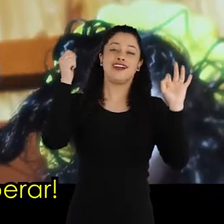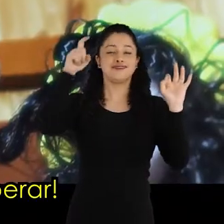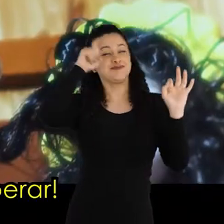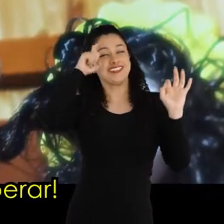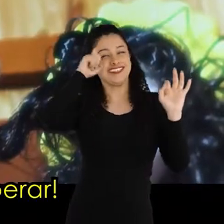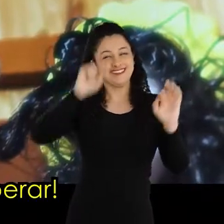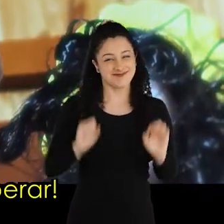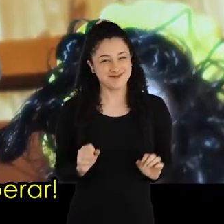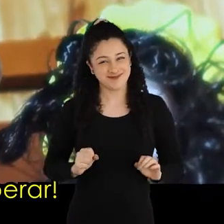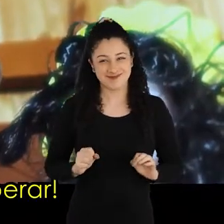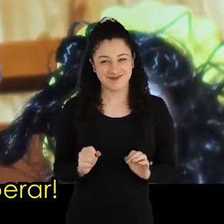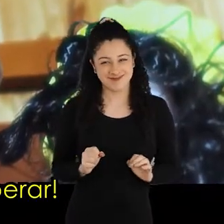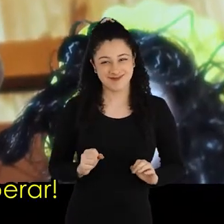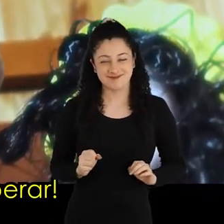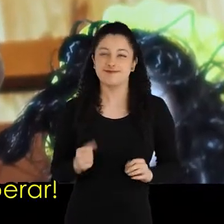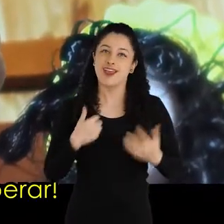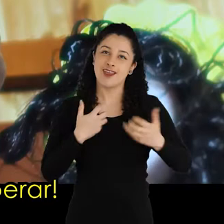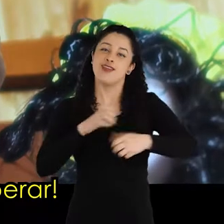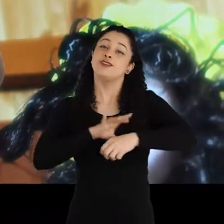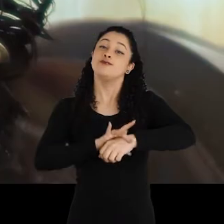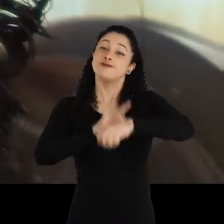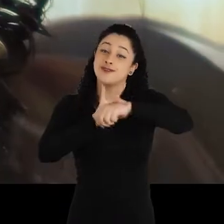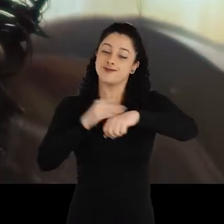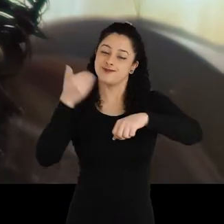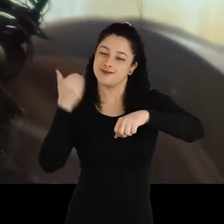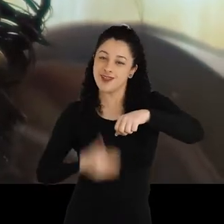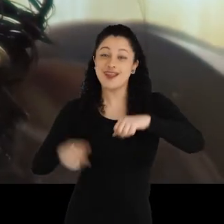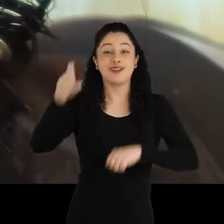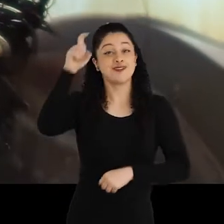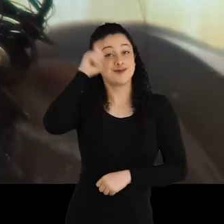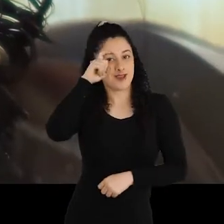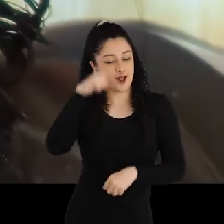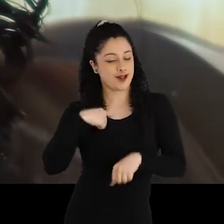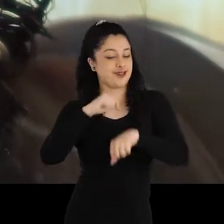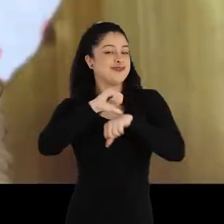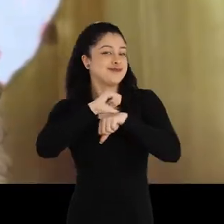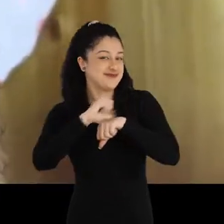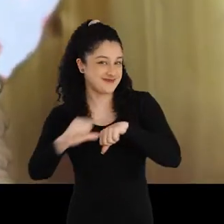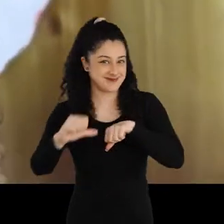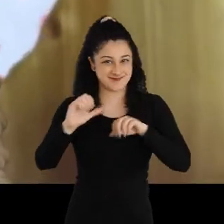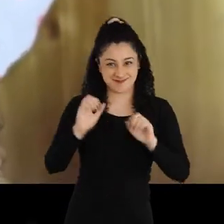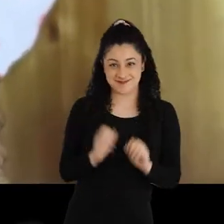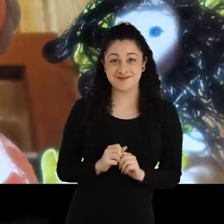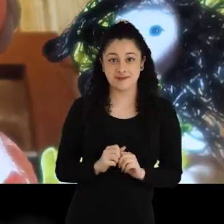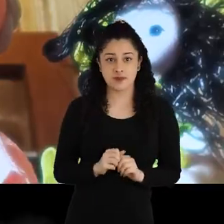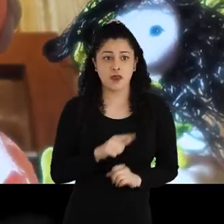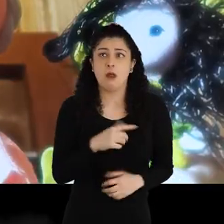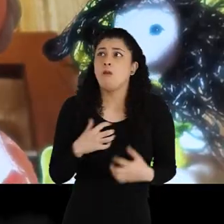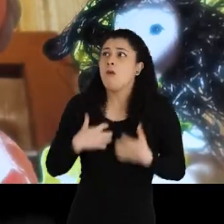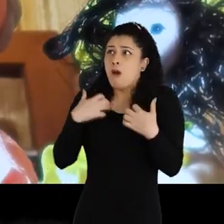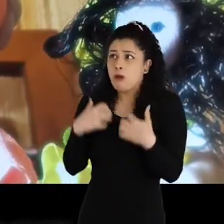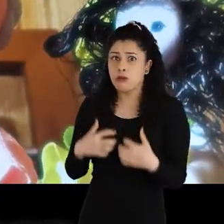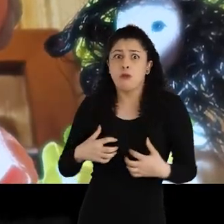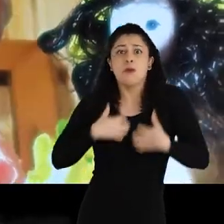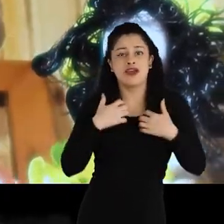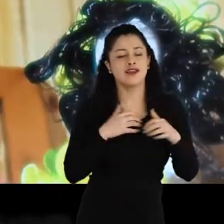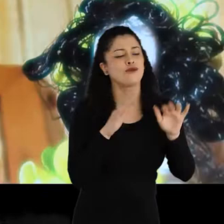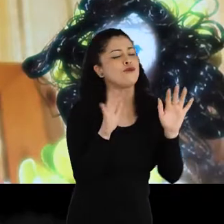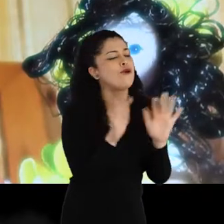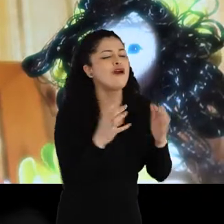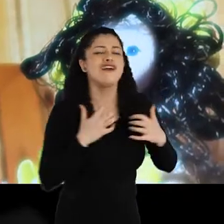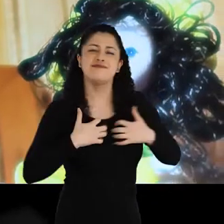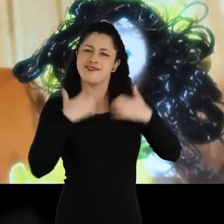Yo soy la doctora Rosita y la voy a pegar. Doctora, cuido mucho mío. Yo también quiero mío. No, si este mío,